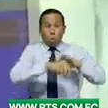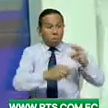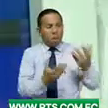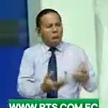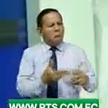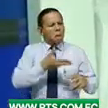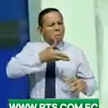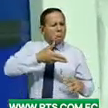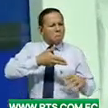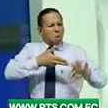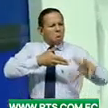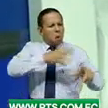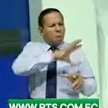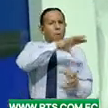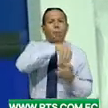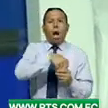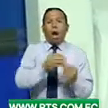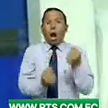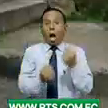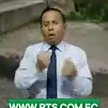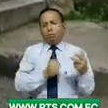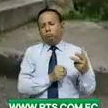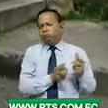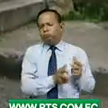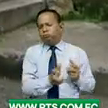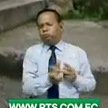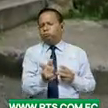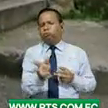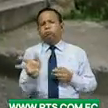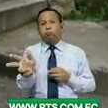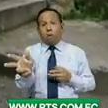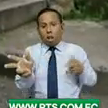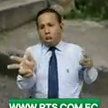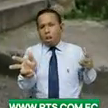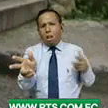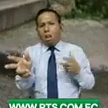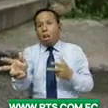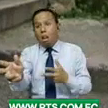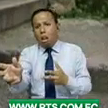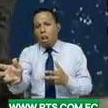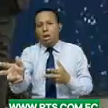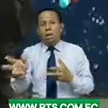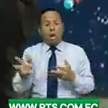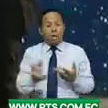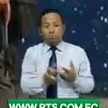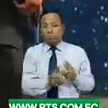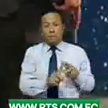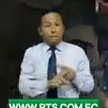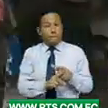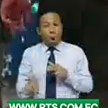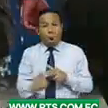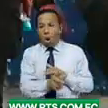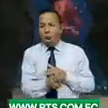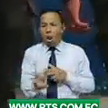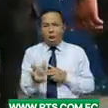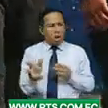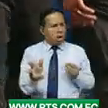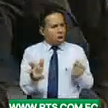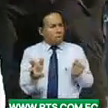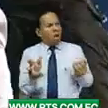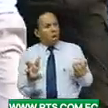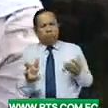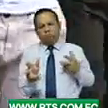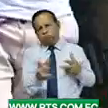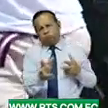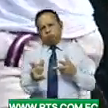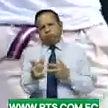fuego a los empleados. No lograron llegar hasta la caja fuerte y cuando intentaron huir de ese barrio, los policías motorizados aparecieron y se les